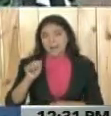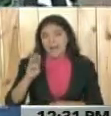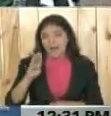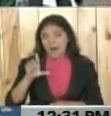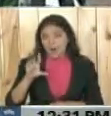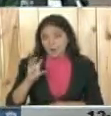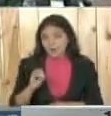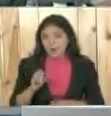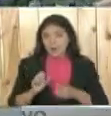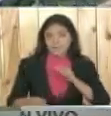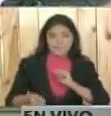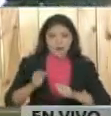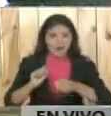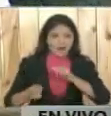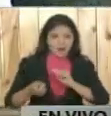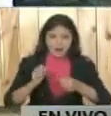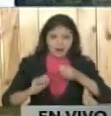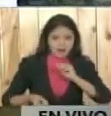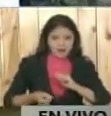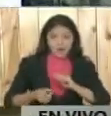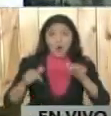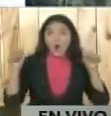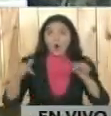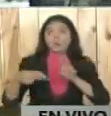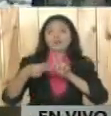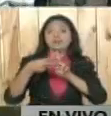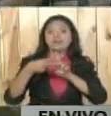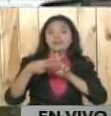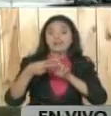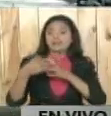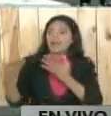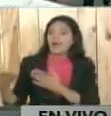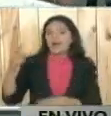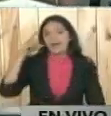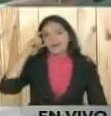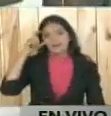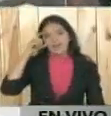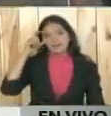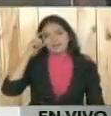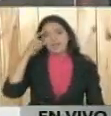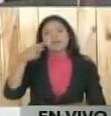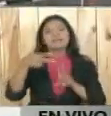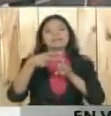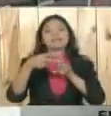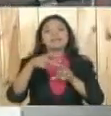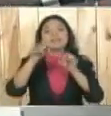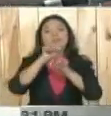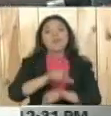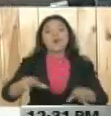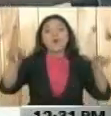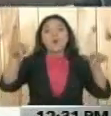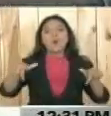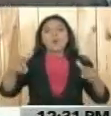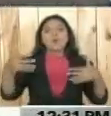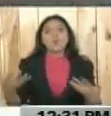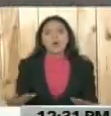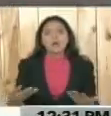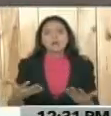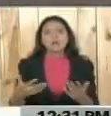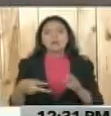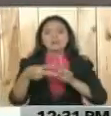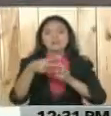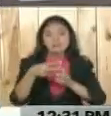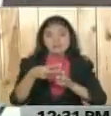del diálogo. Hoy tenemos una etiqueta, Ernesto Villegas, por los hack. La etiqueta que estamos llevando es